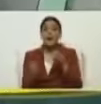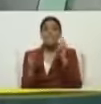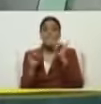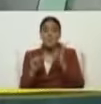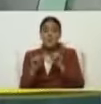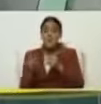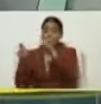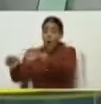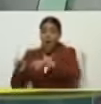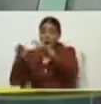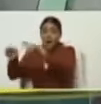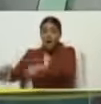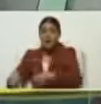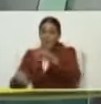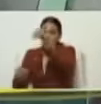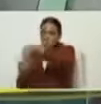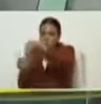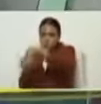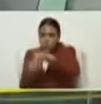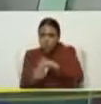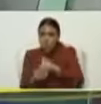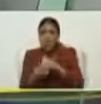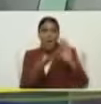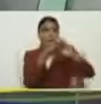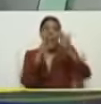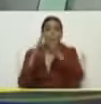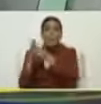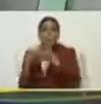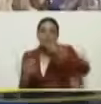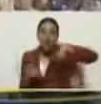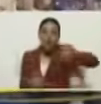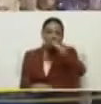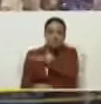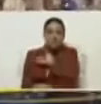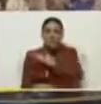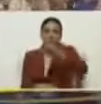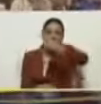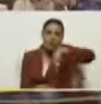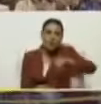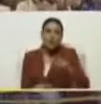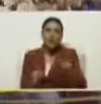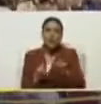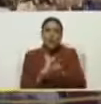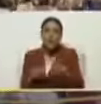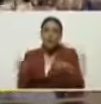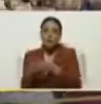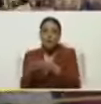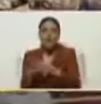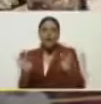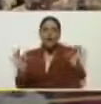agricultura conuquera, comunal y popular. Un fondo especial